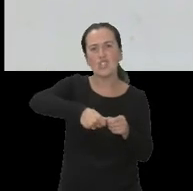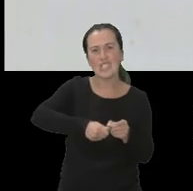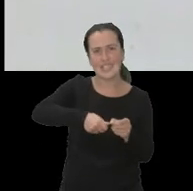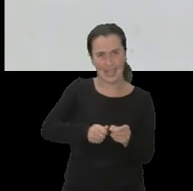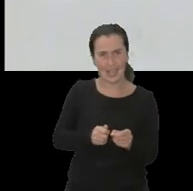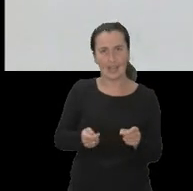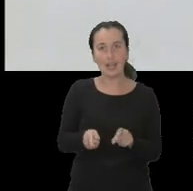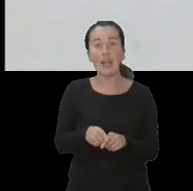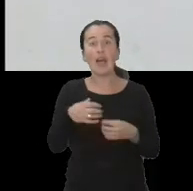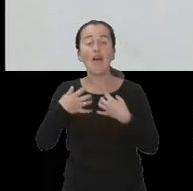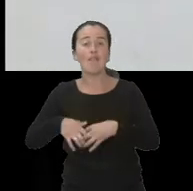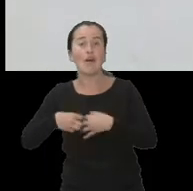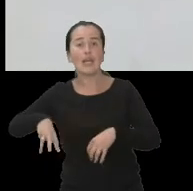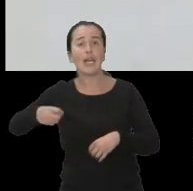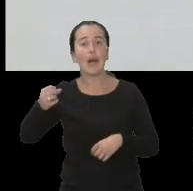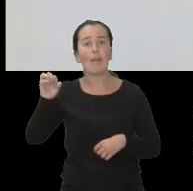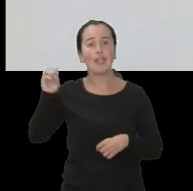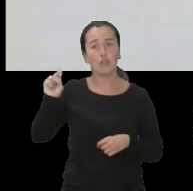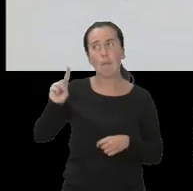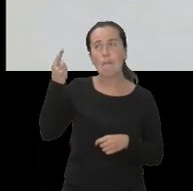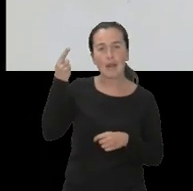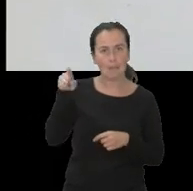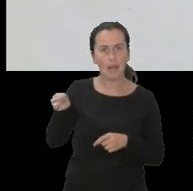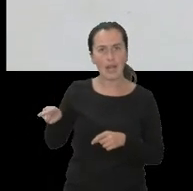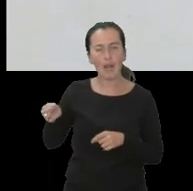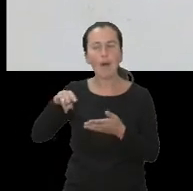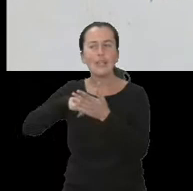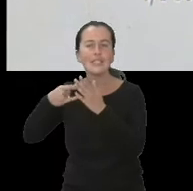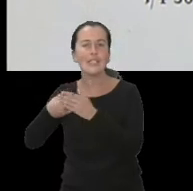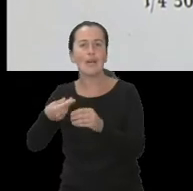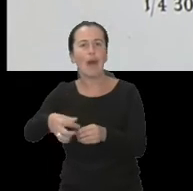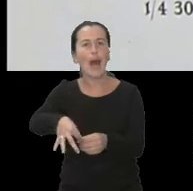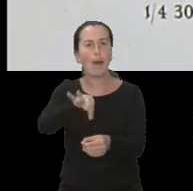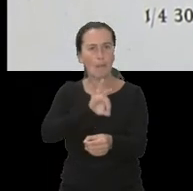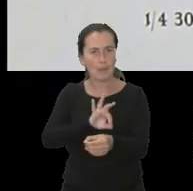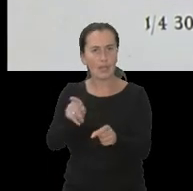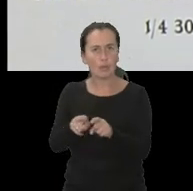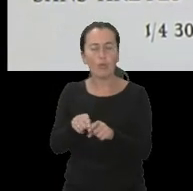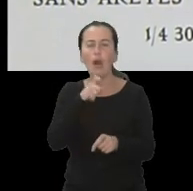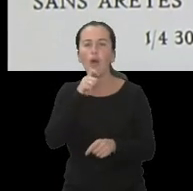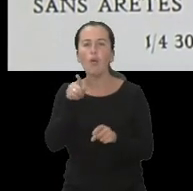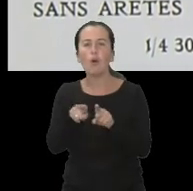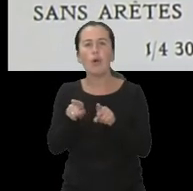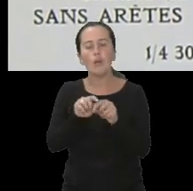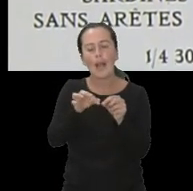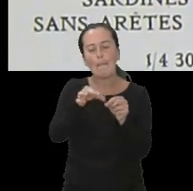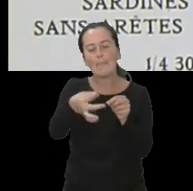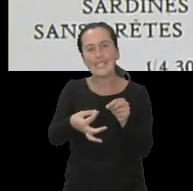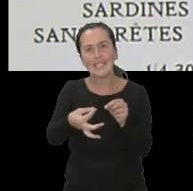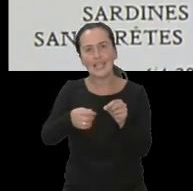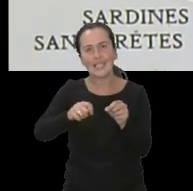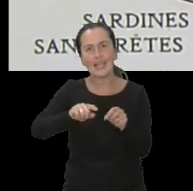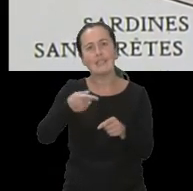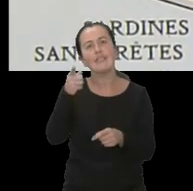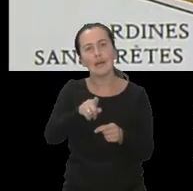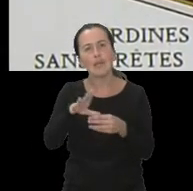La fábrica Masó fue la primera en introducir el sistema de apertura incorporando una pestaña a la tapa y